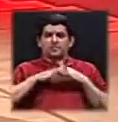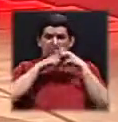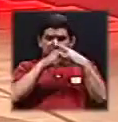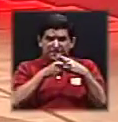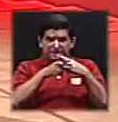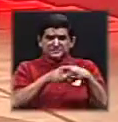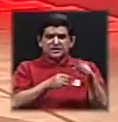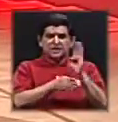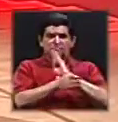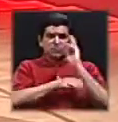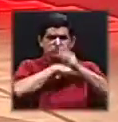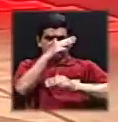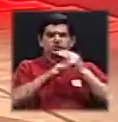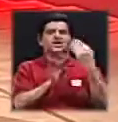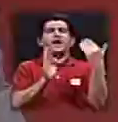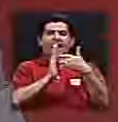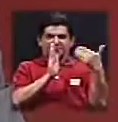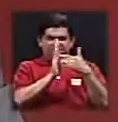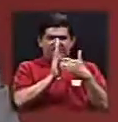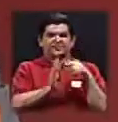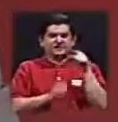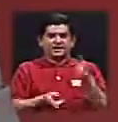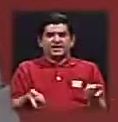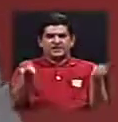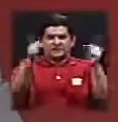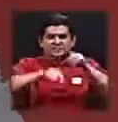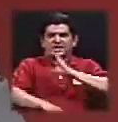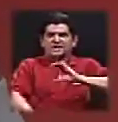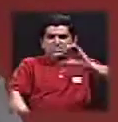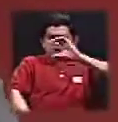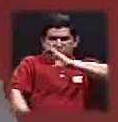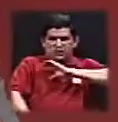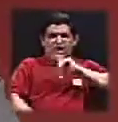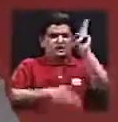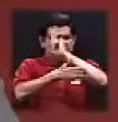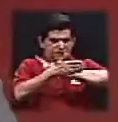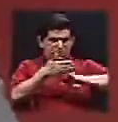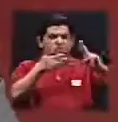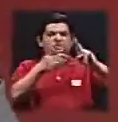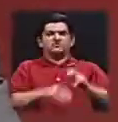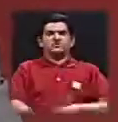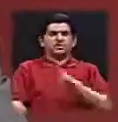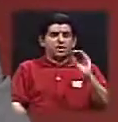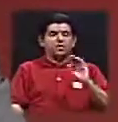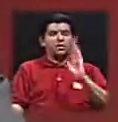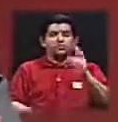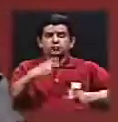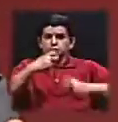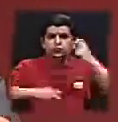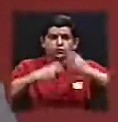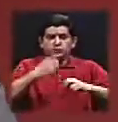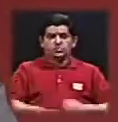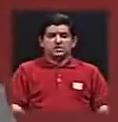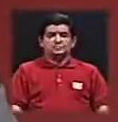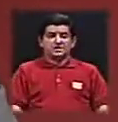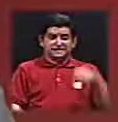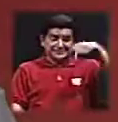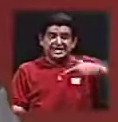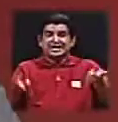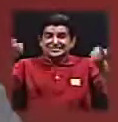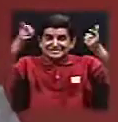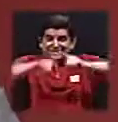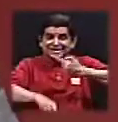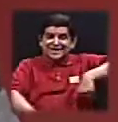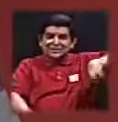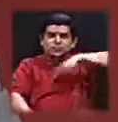del Banco Mundial han afectado el rendimiento o la calidad de sus universidades, ¿verdad? O sus problemas. En este caso nosotros